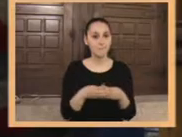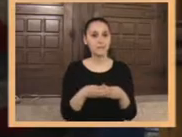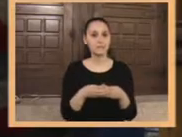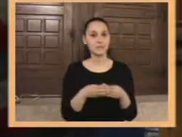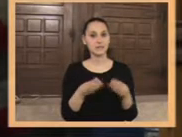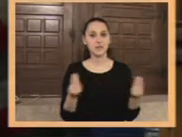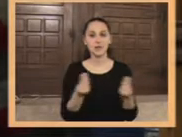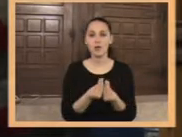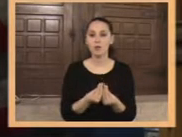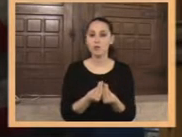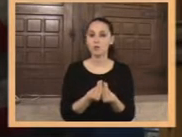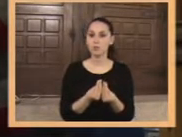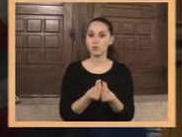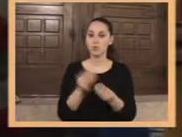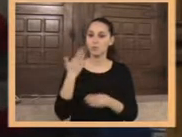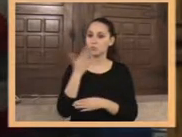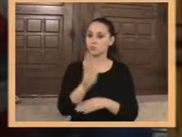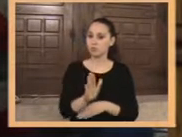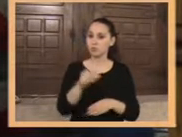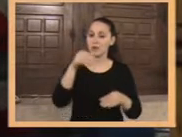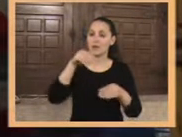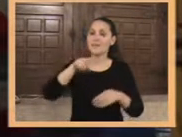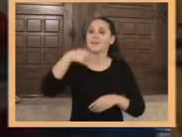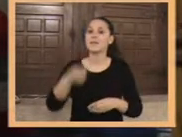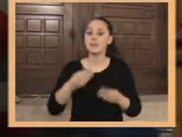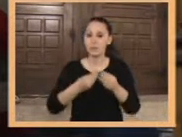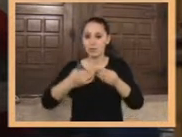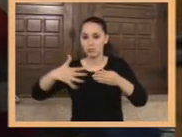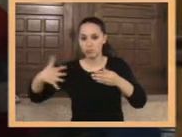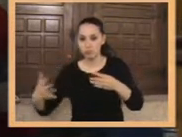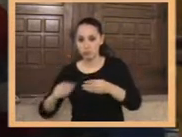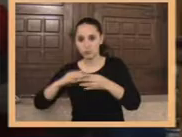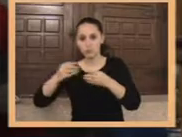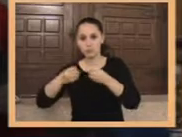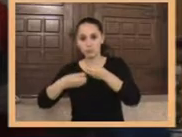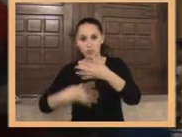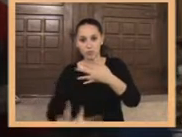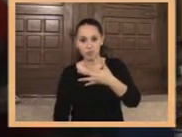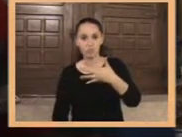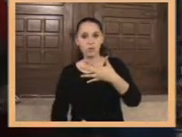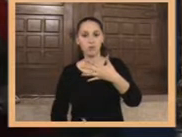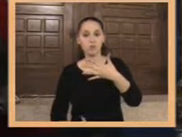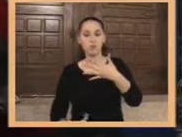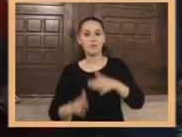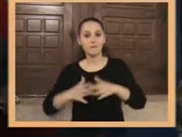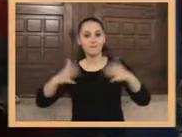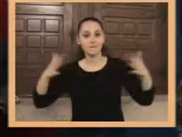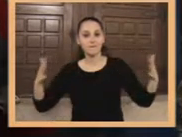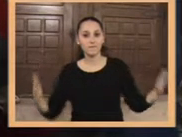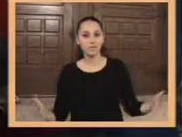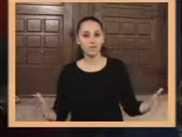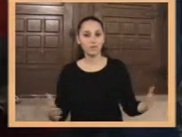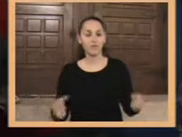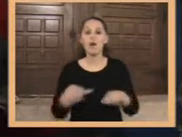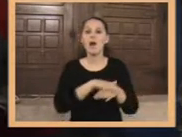hemos ampliado, creo que en ningún momento se ataca al gobierno de esta nación. Y aquí veo un ataque muy